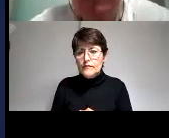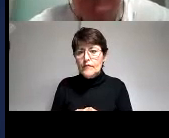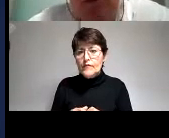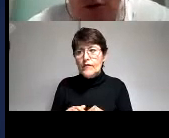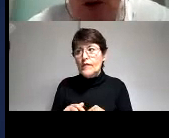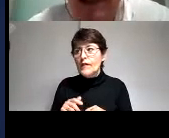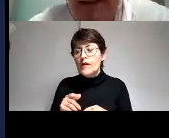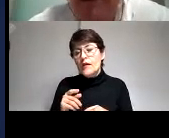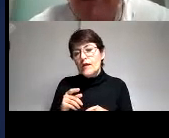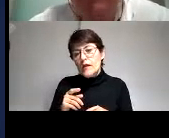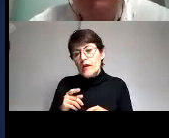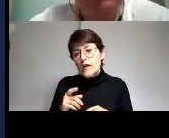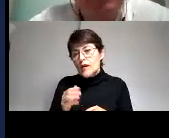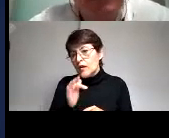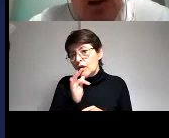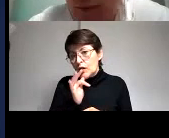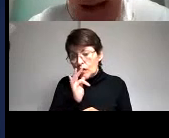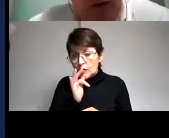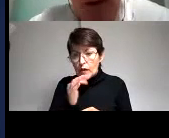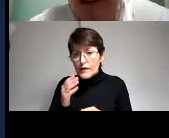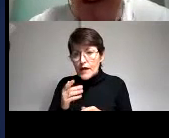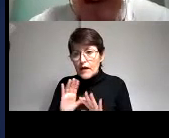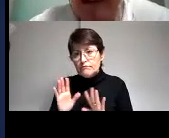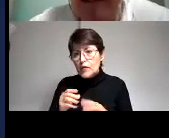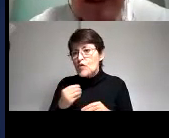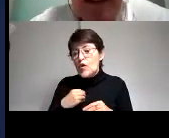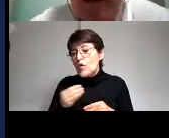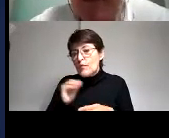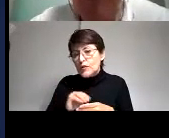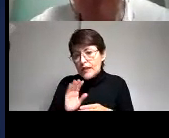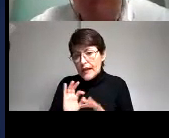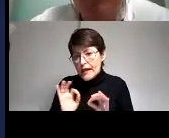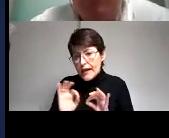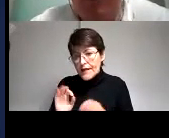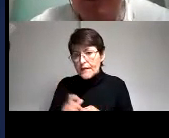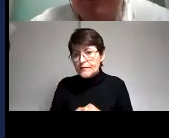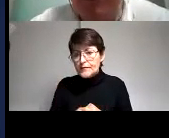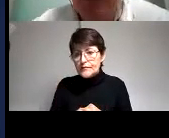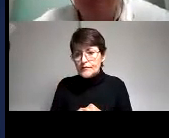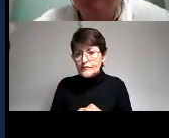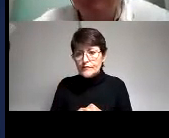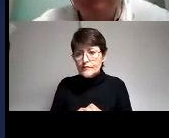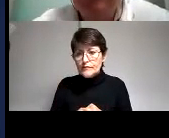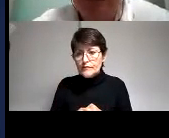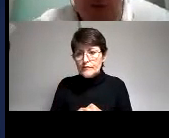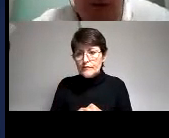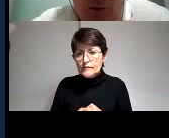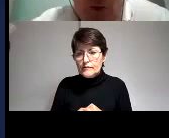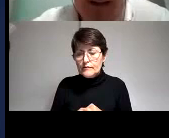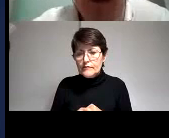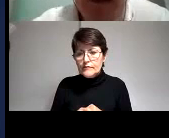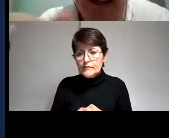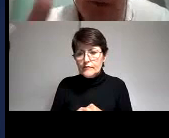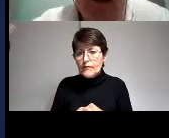cepas, como no hay evidencia, yo no metería ninguna bacteria, ni que sea beneficiosa, no metería ninguna bacteria en una persona que no tiene una